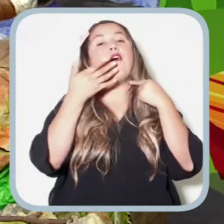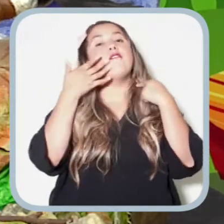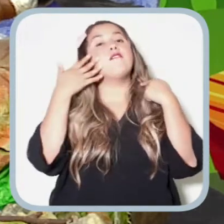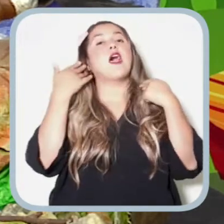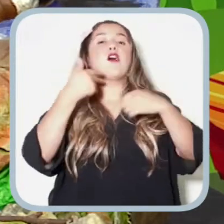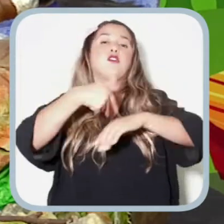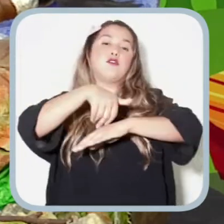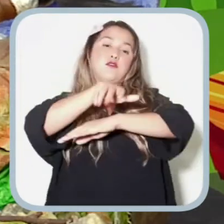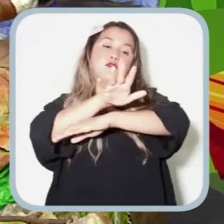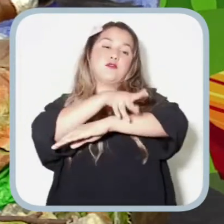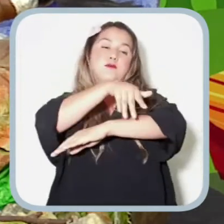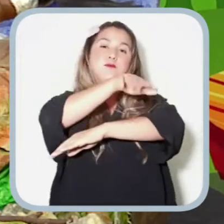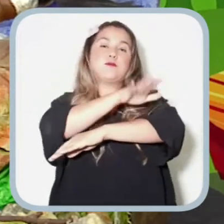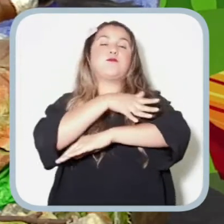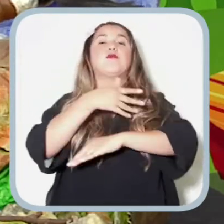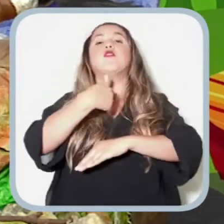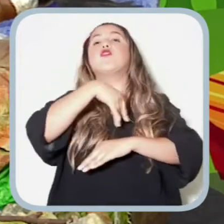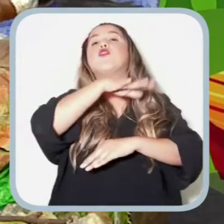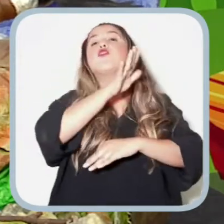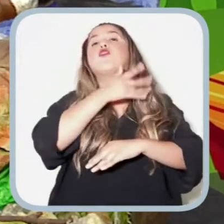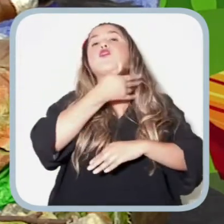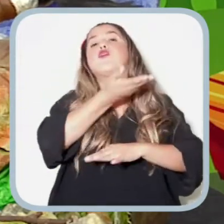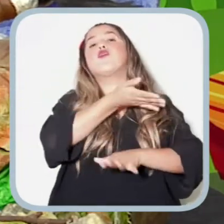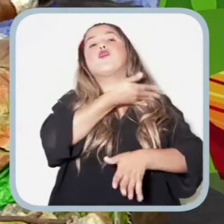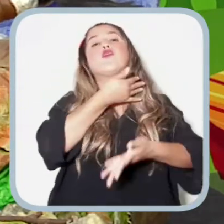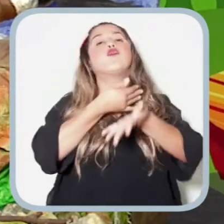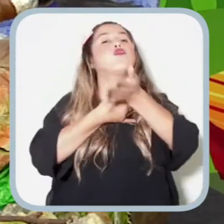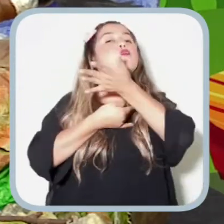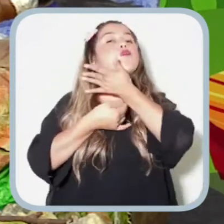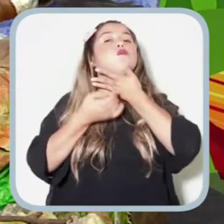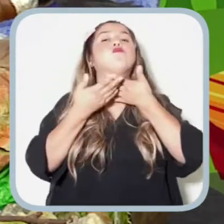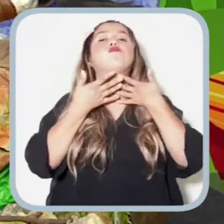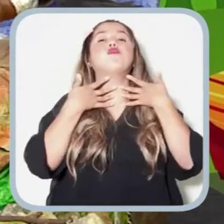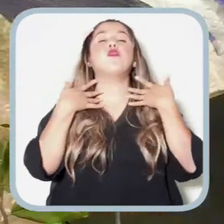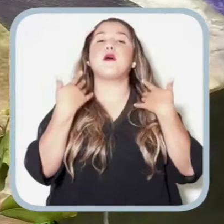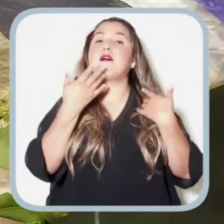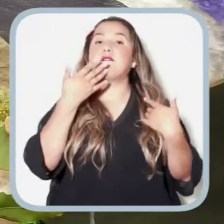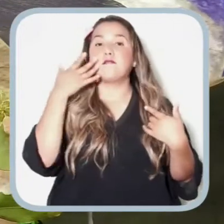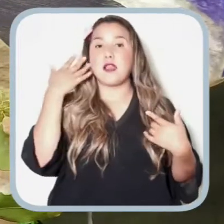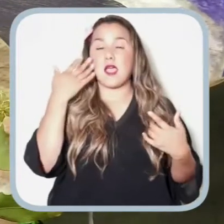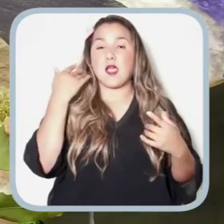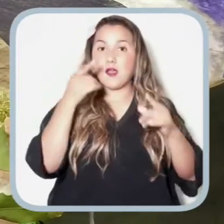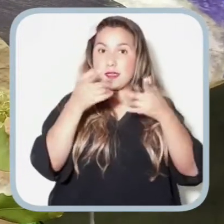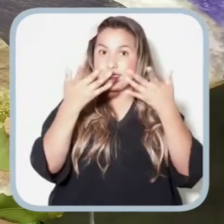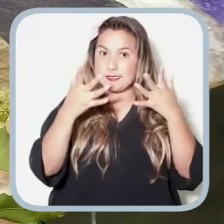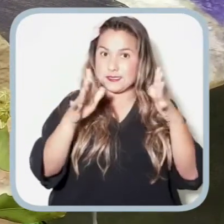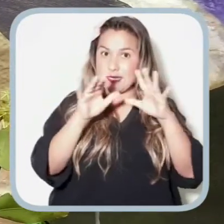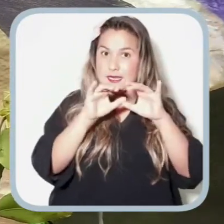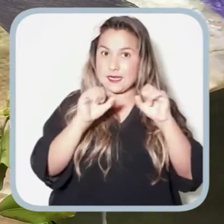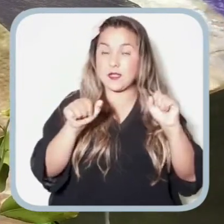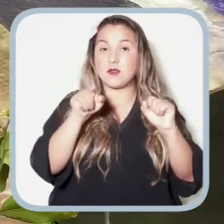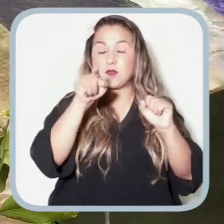plumas blancas acá ya les dije antes tengo estos que están listos ustedes los pueden ver